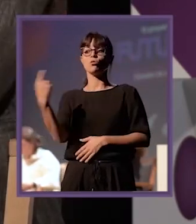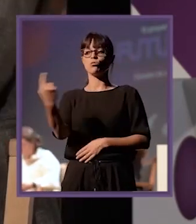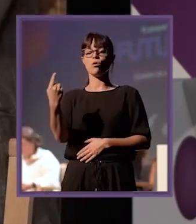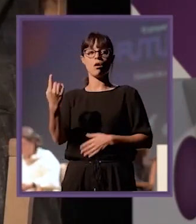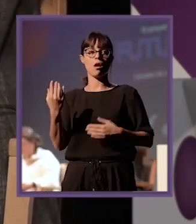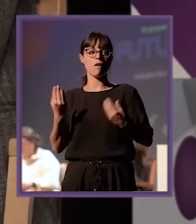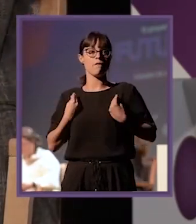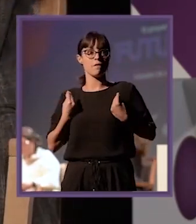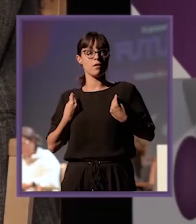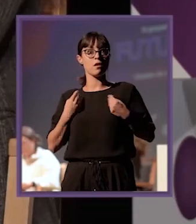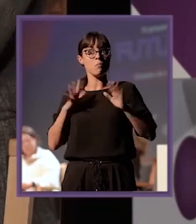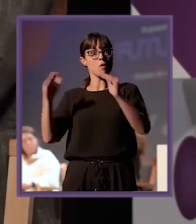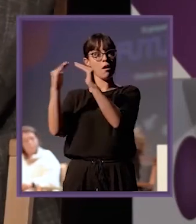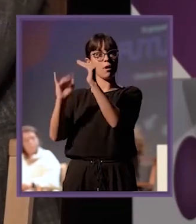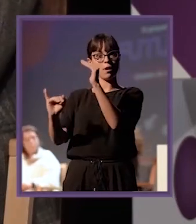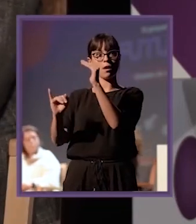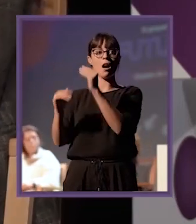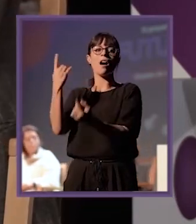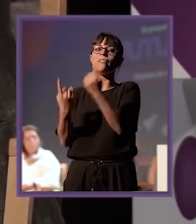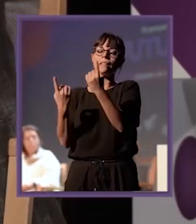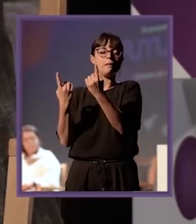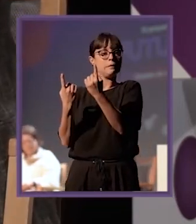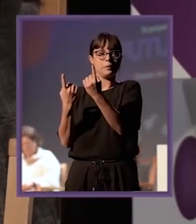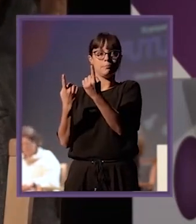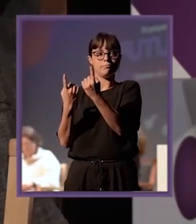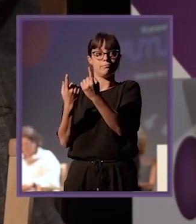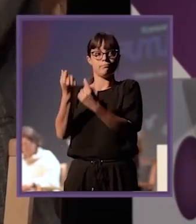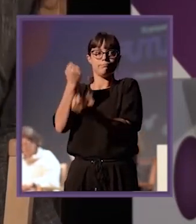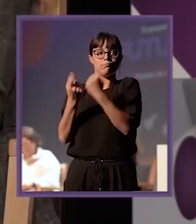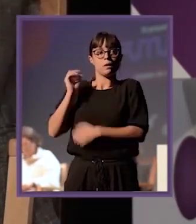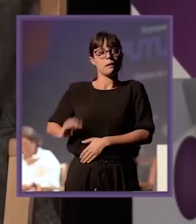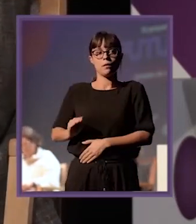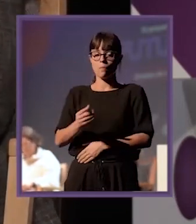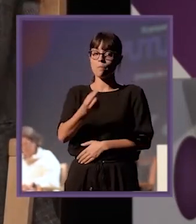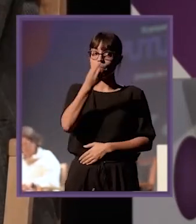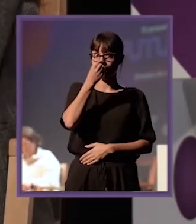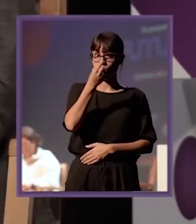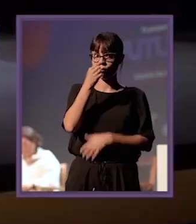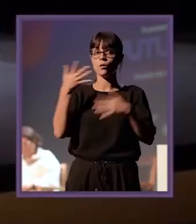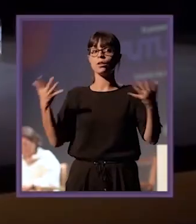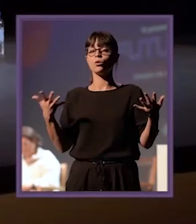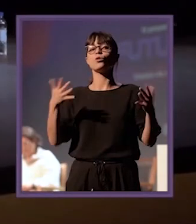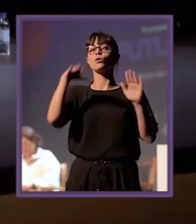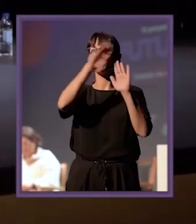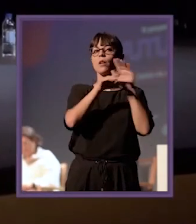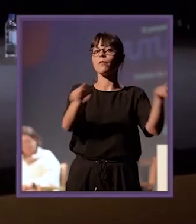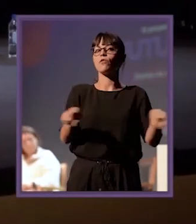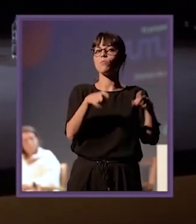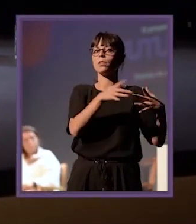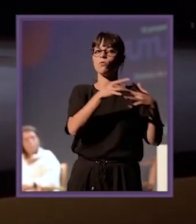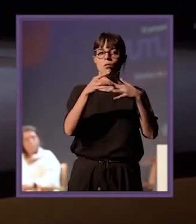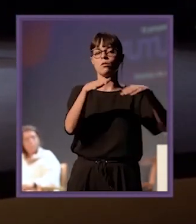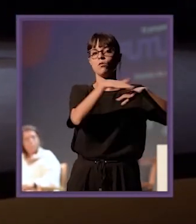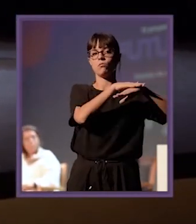y a veces tienen pocos recursos. La idea es, a través de una plataforma informática liderada, por supuesto, y controlada por las administraciones